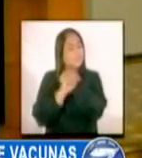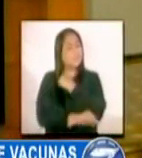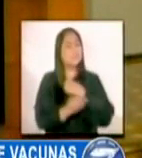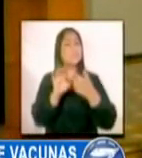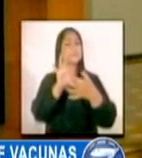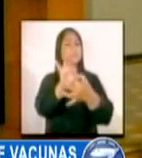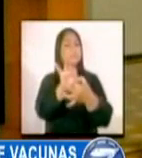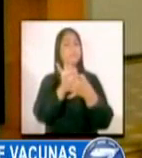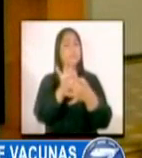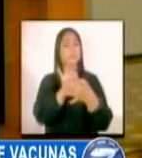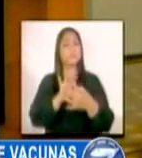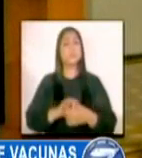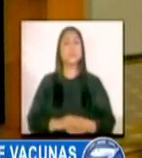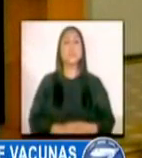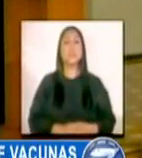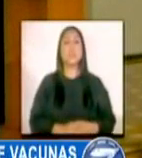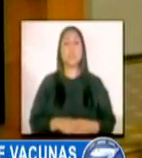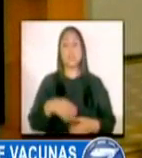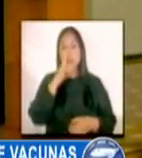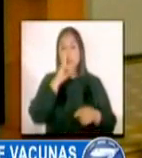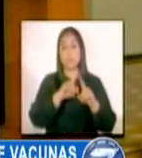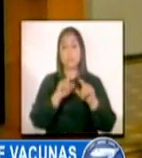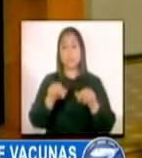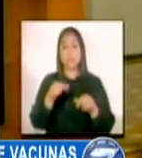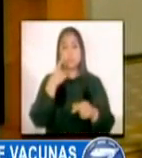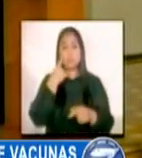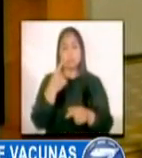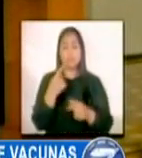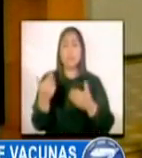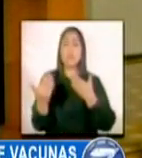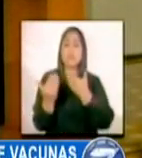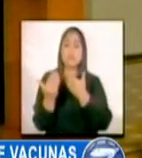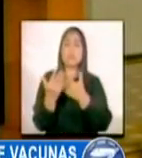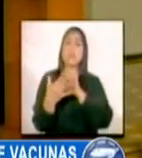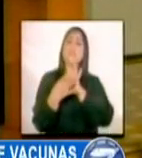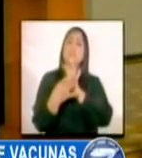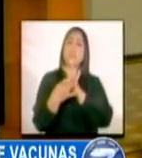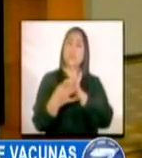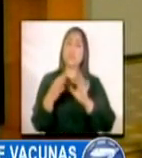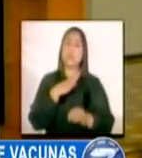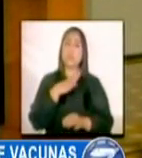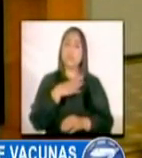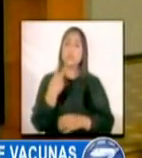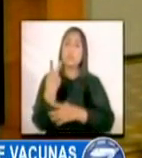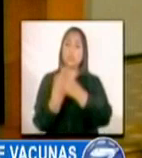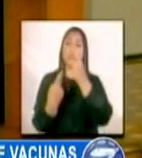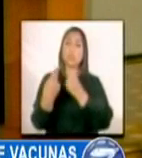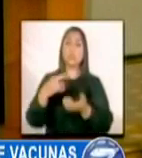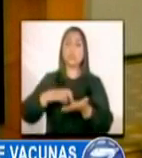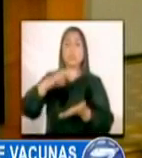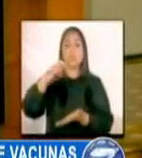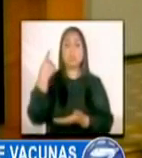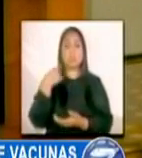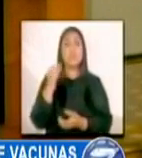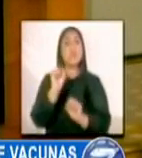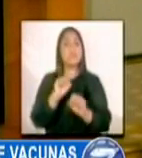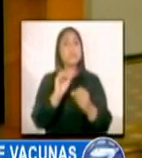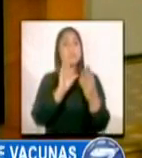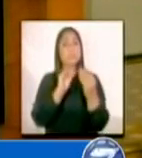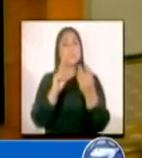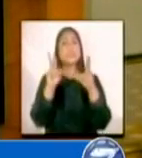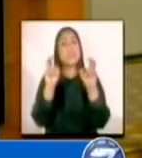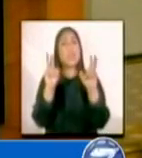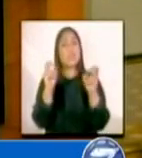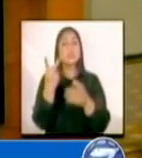alianza, los estrechos vínculos que tenemos entre los dos países para abordar temas que nos atañen